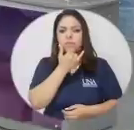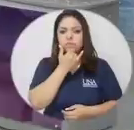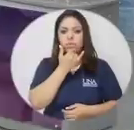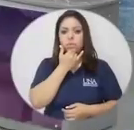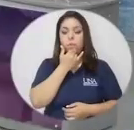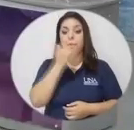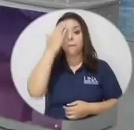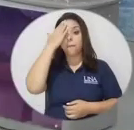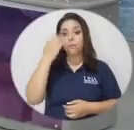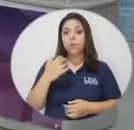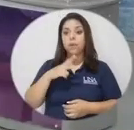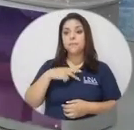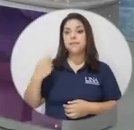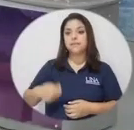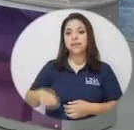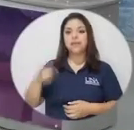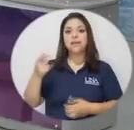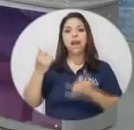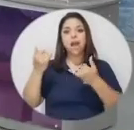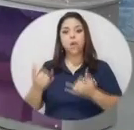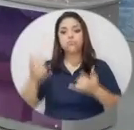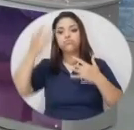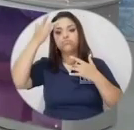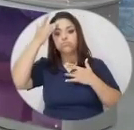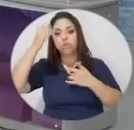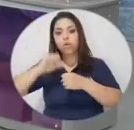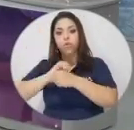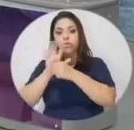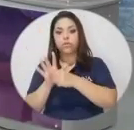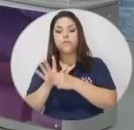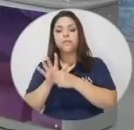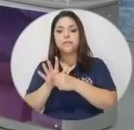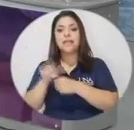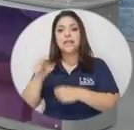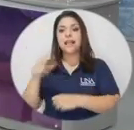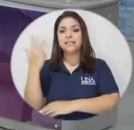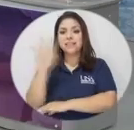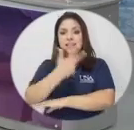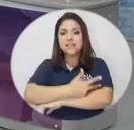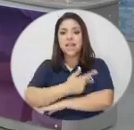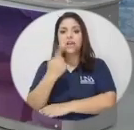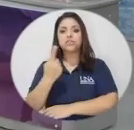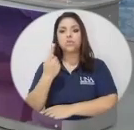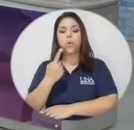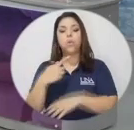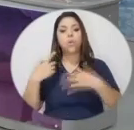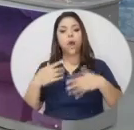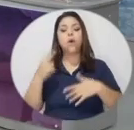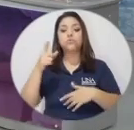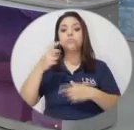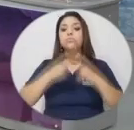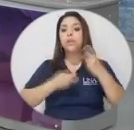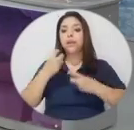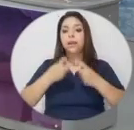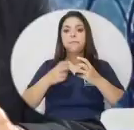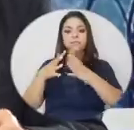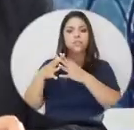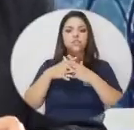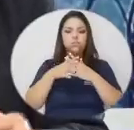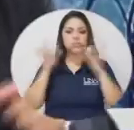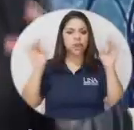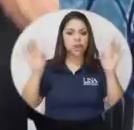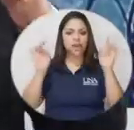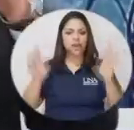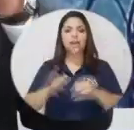estuviera con coronavirus y estuviera 3 días solamente, eso trae una gran polémica en Estados Unidos.